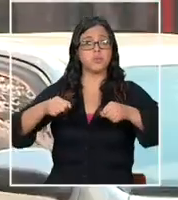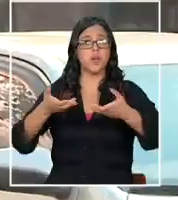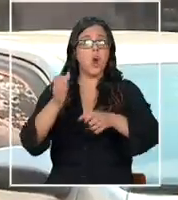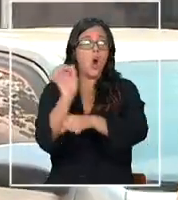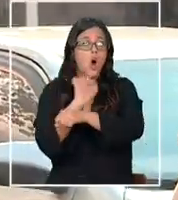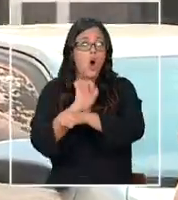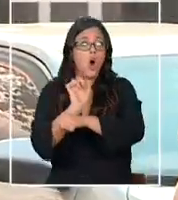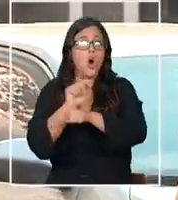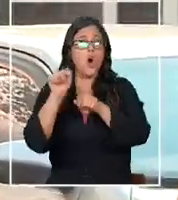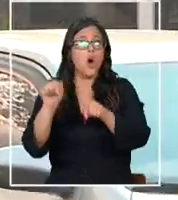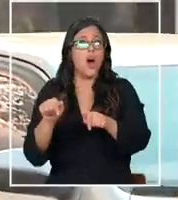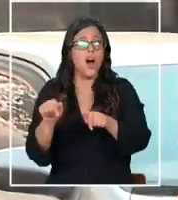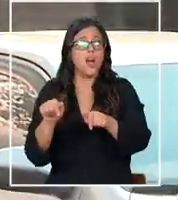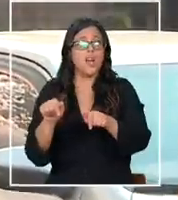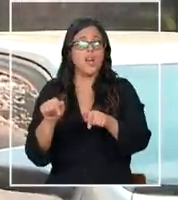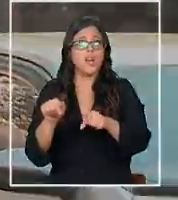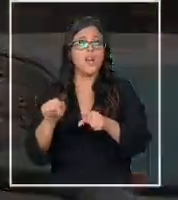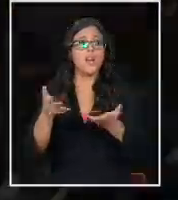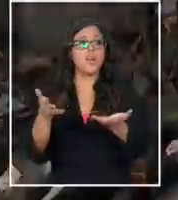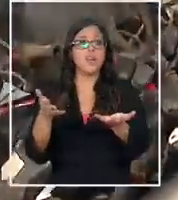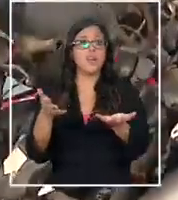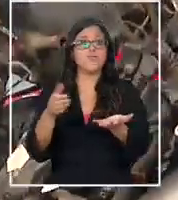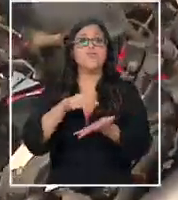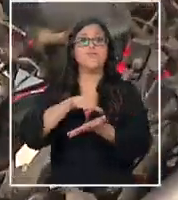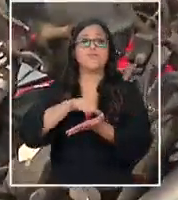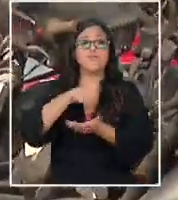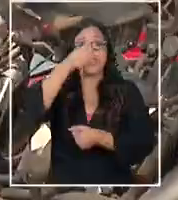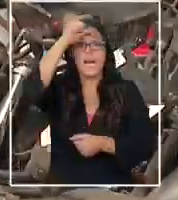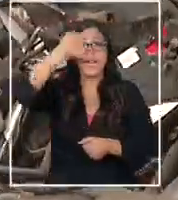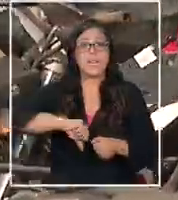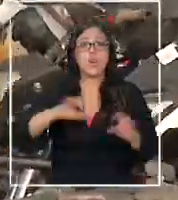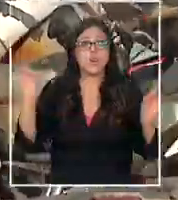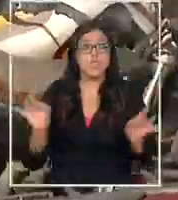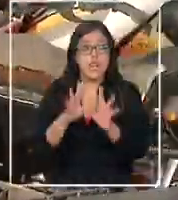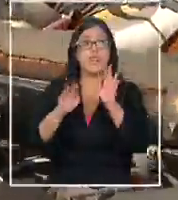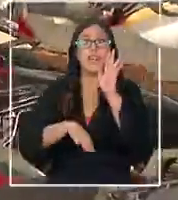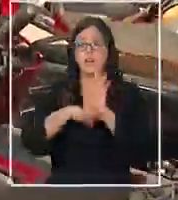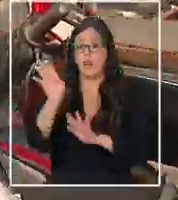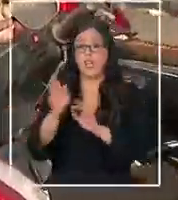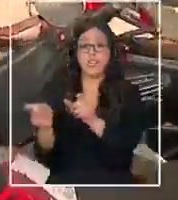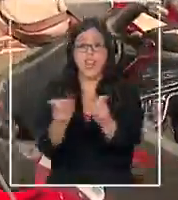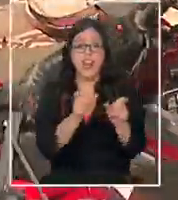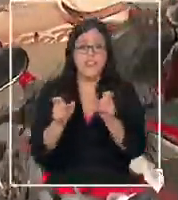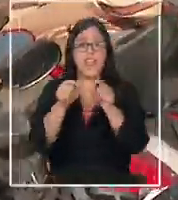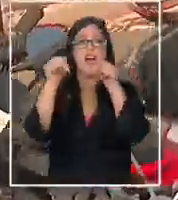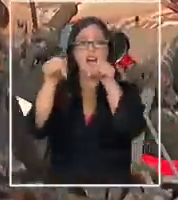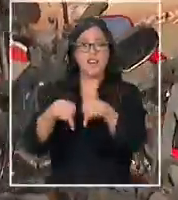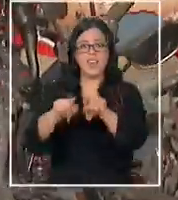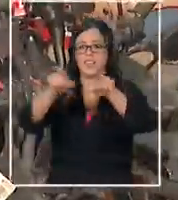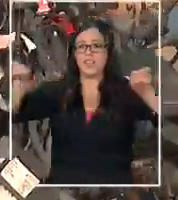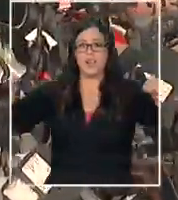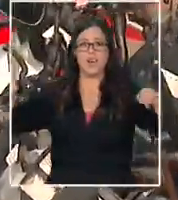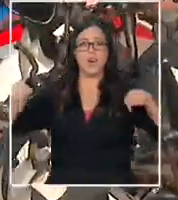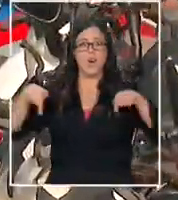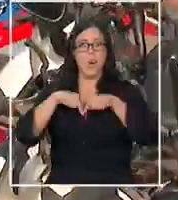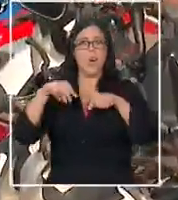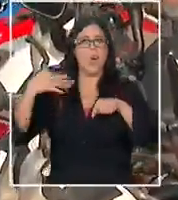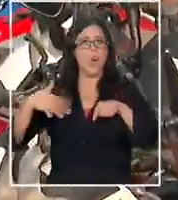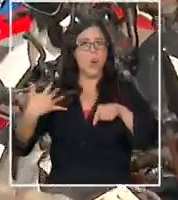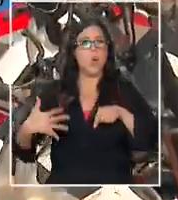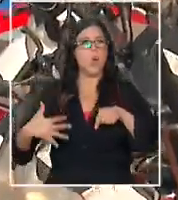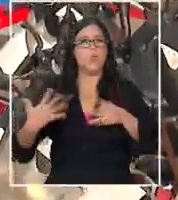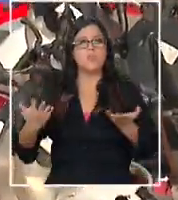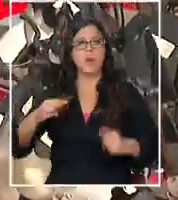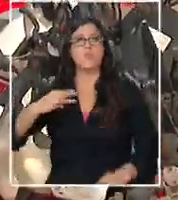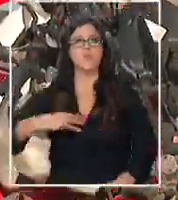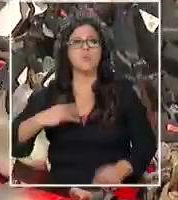haber obtenido una infracción de carácter gravísima. Y gran parte de la fiscalización que ocurre en las calles termina aquí, en este gigantesco corral